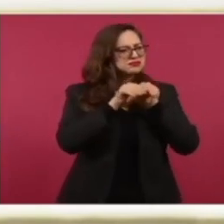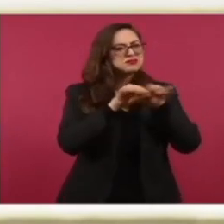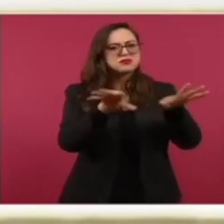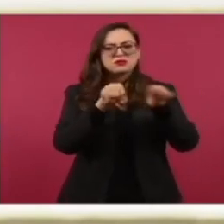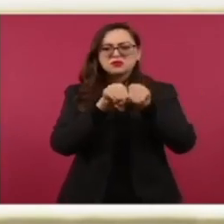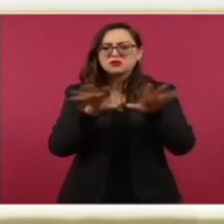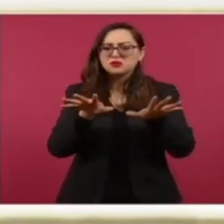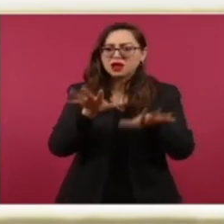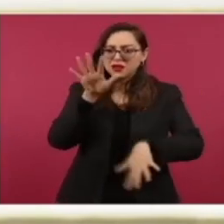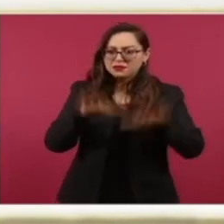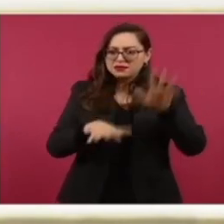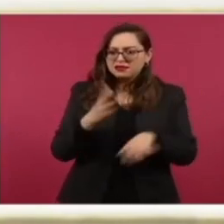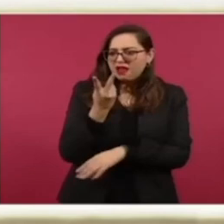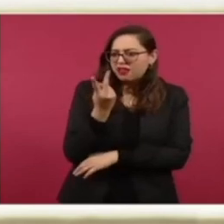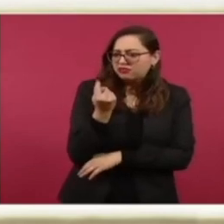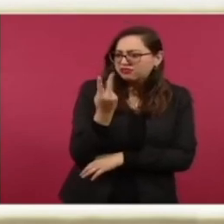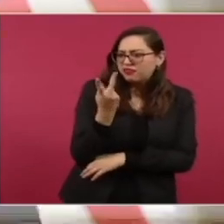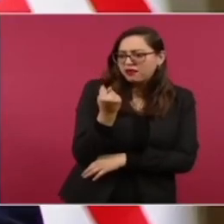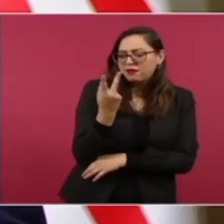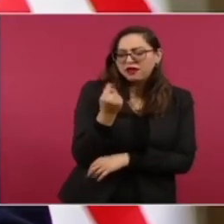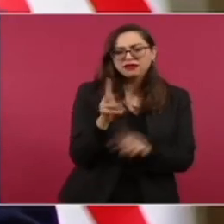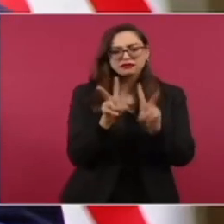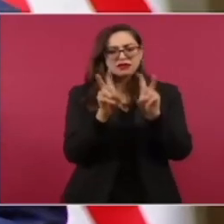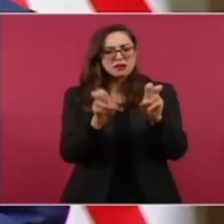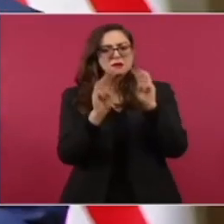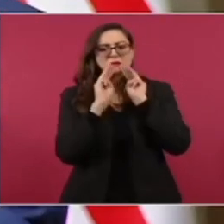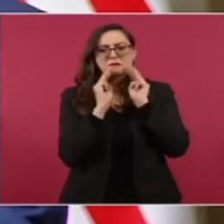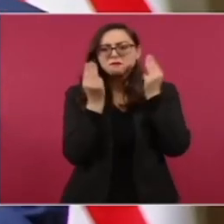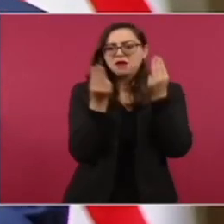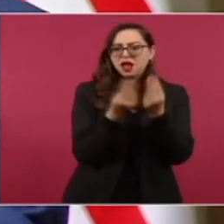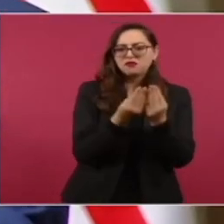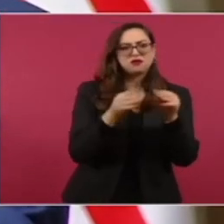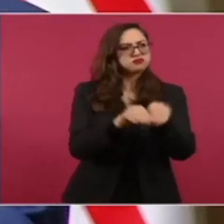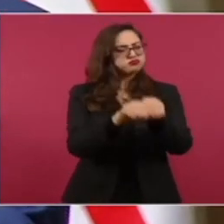sobre la delincuencia organizada